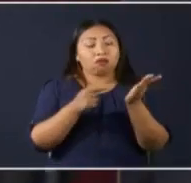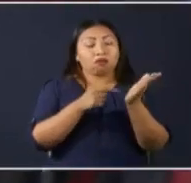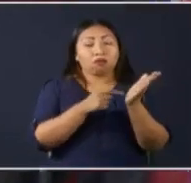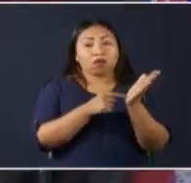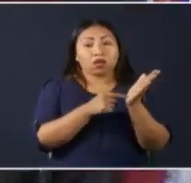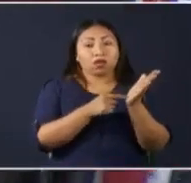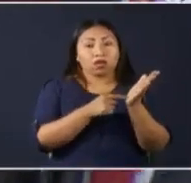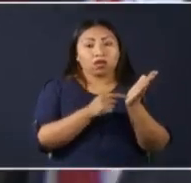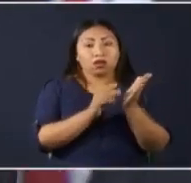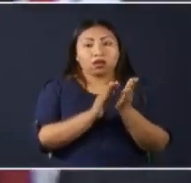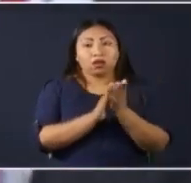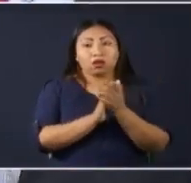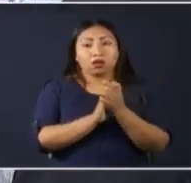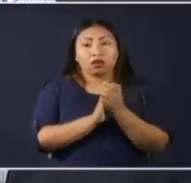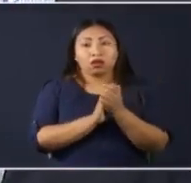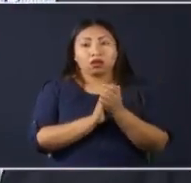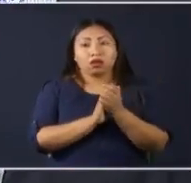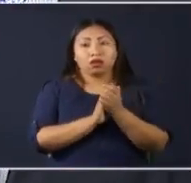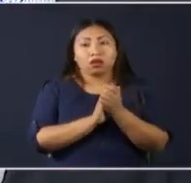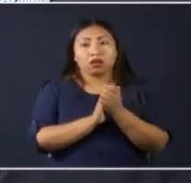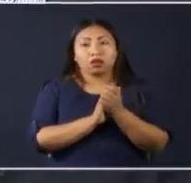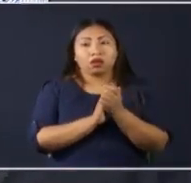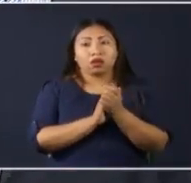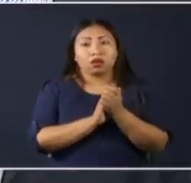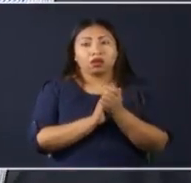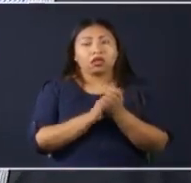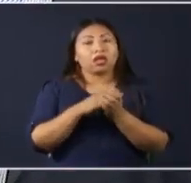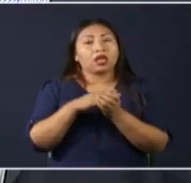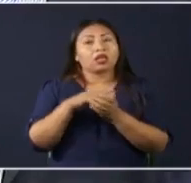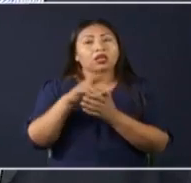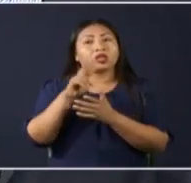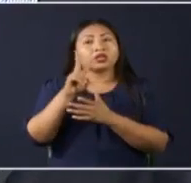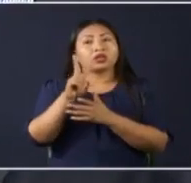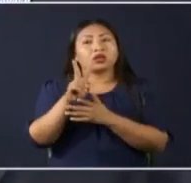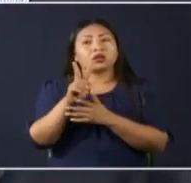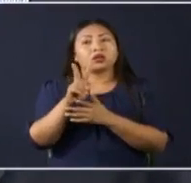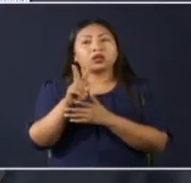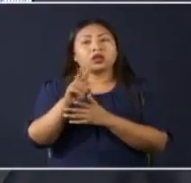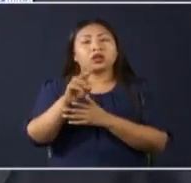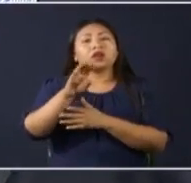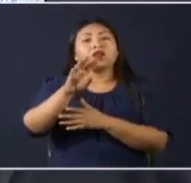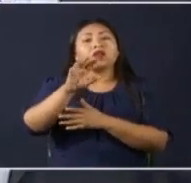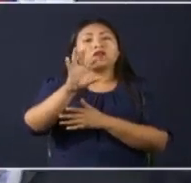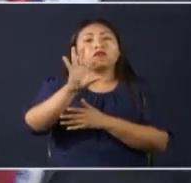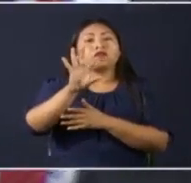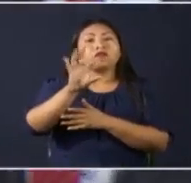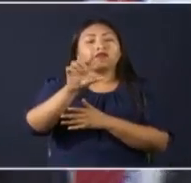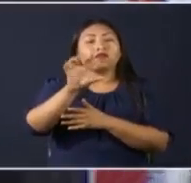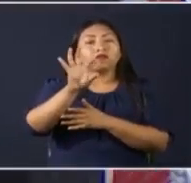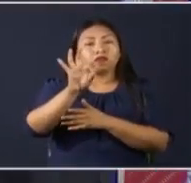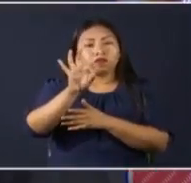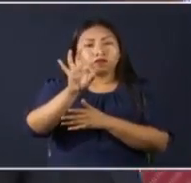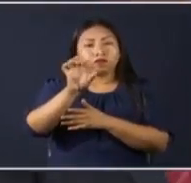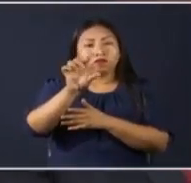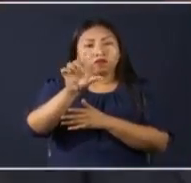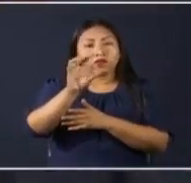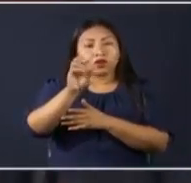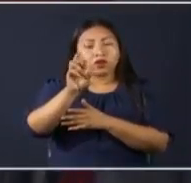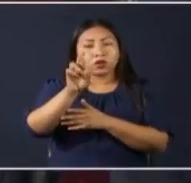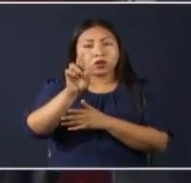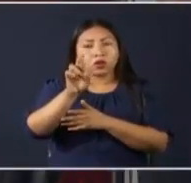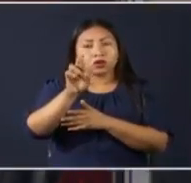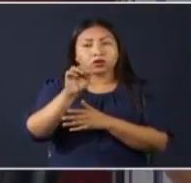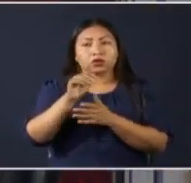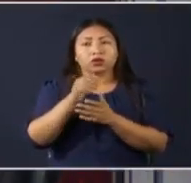Knockout, dirigida por la pseudo periodista Flor Mirachi, y quien tenía como entrevistado